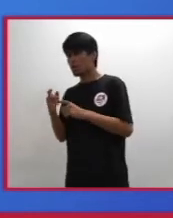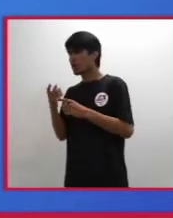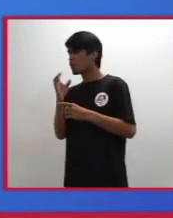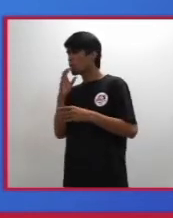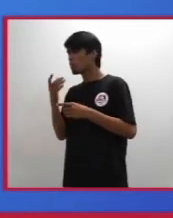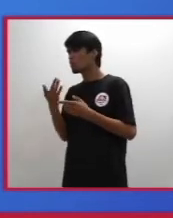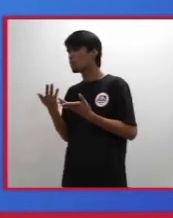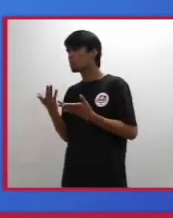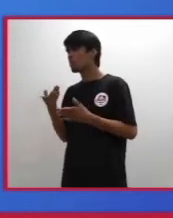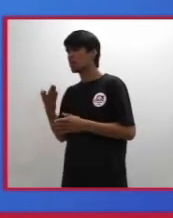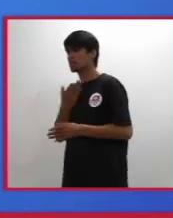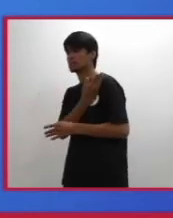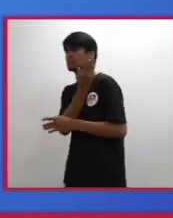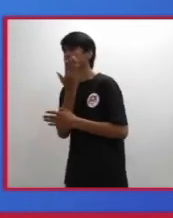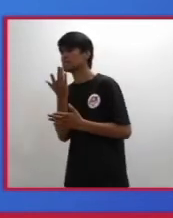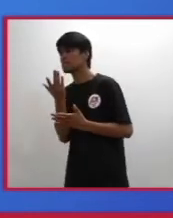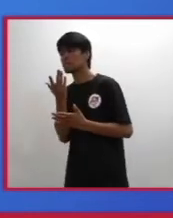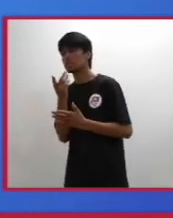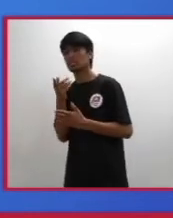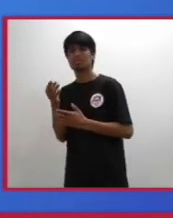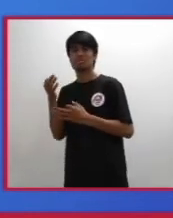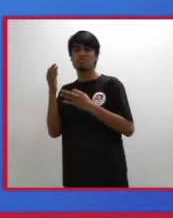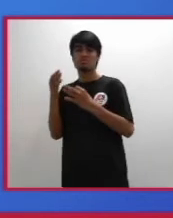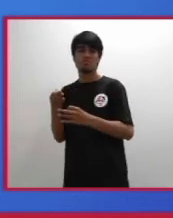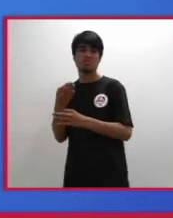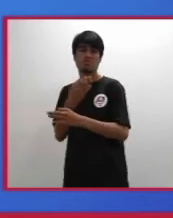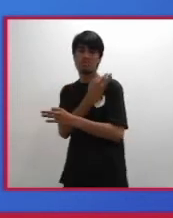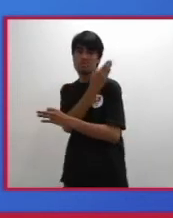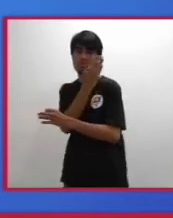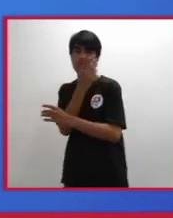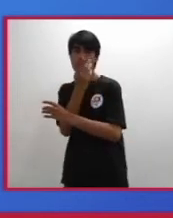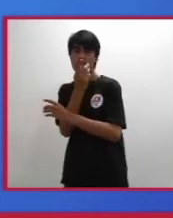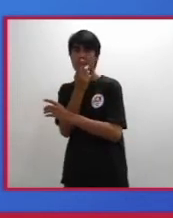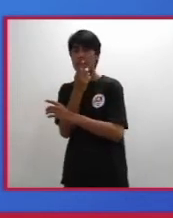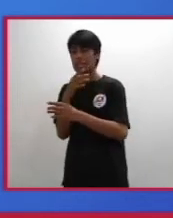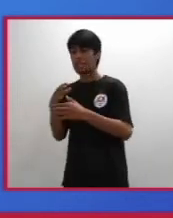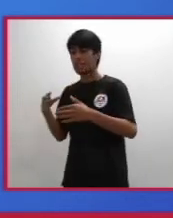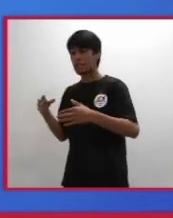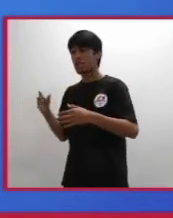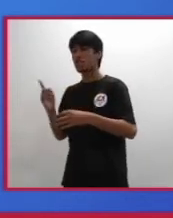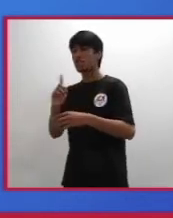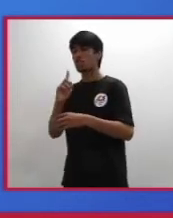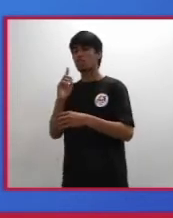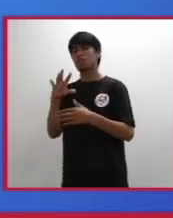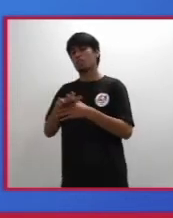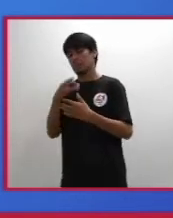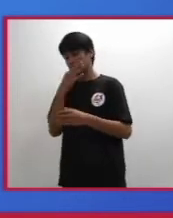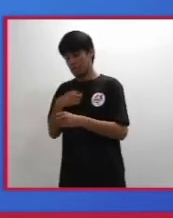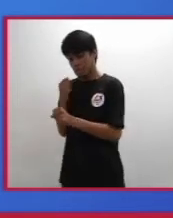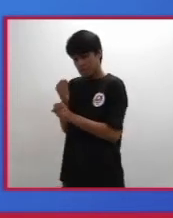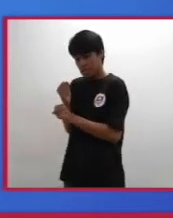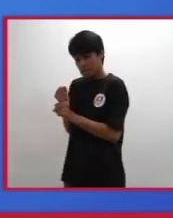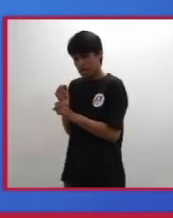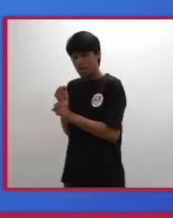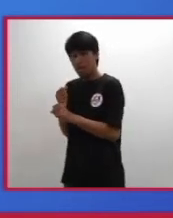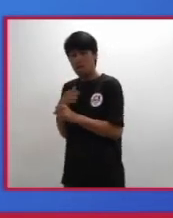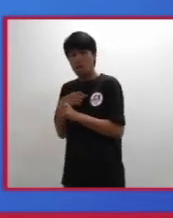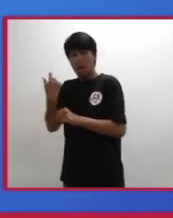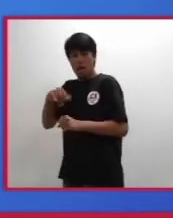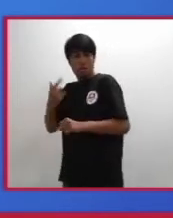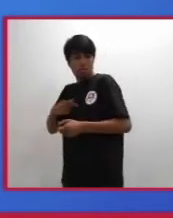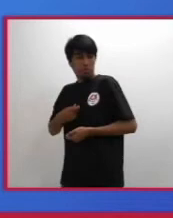llegamos a la conclusión de que el trabajo quizás que se estaba realizando no era necesario hacerlo en ese momento, ¿verdad?